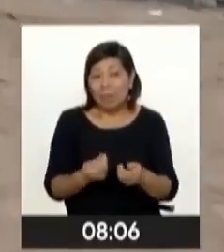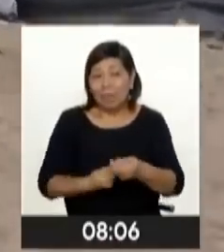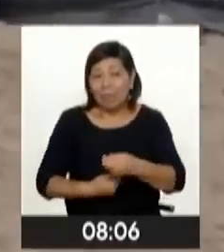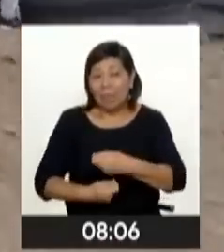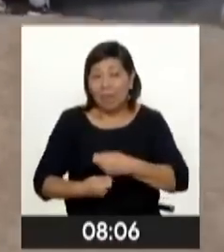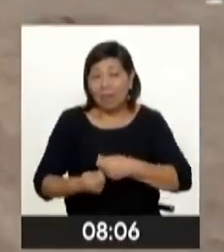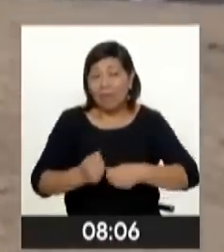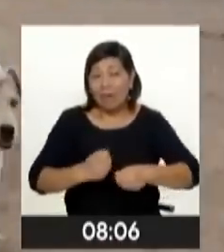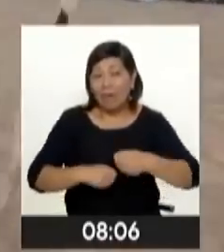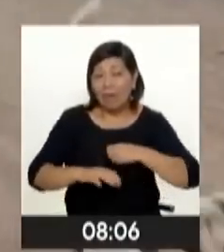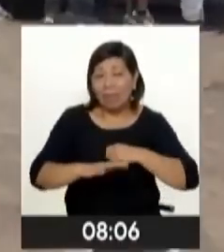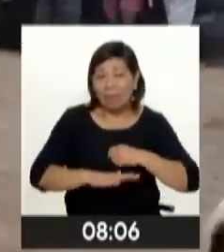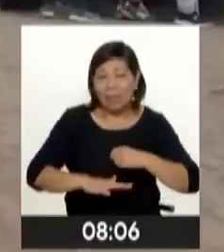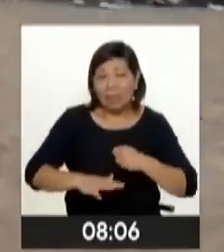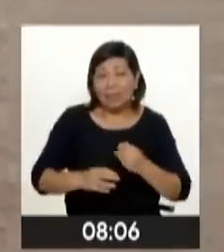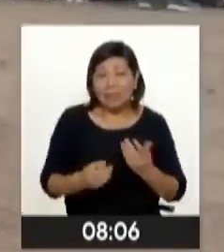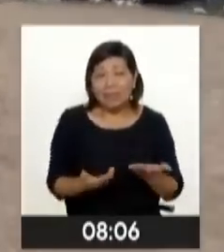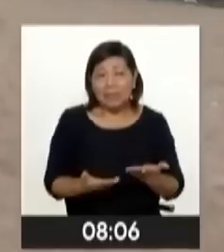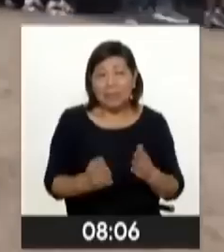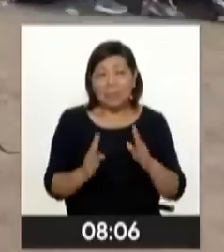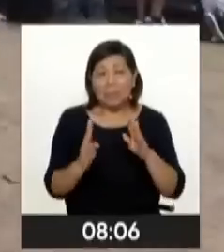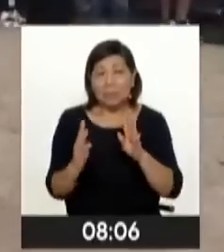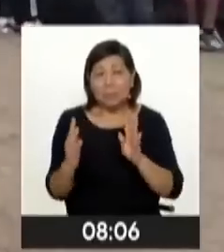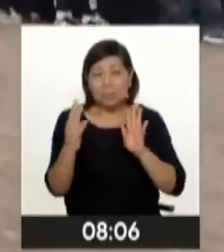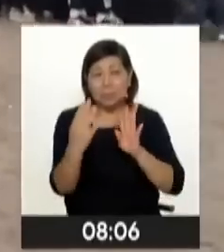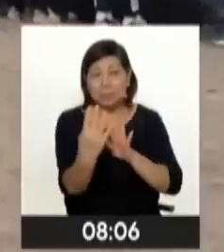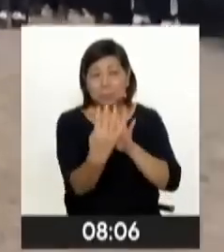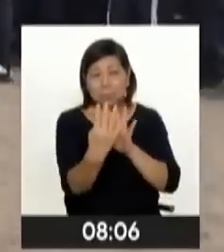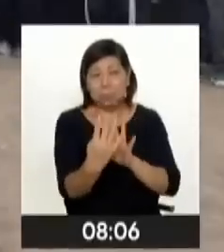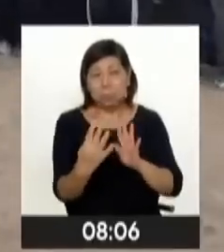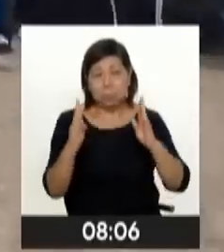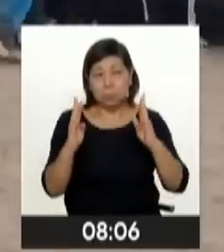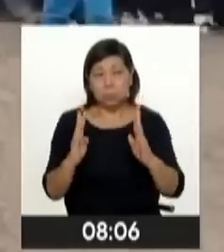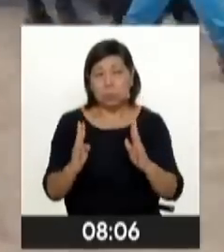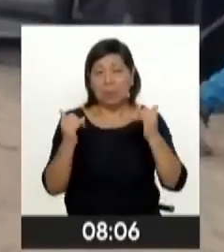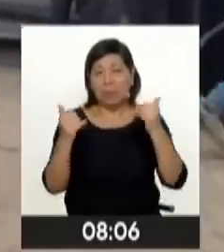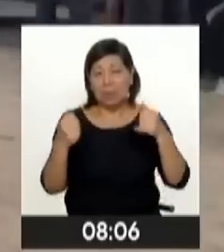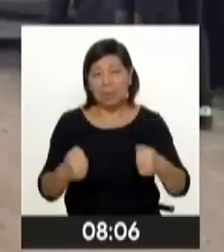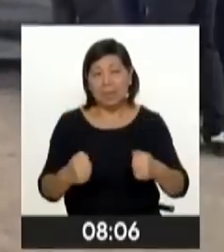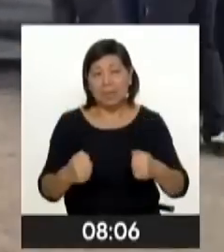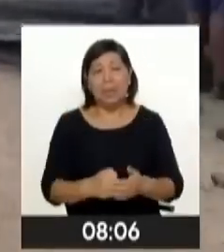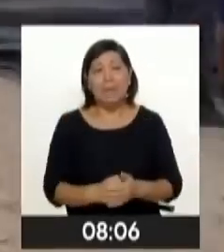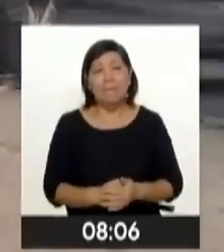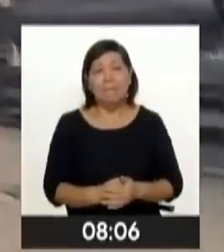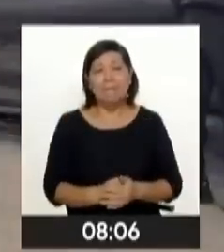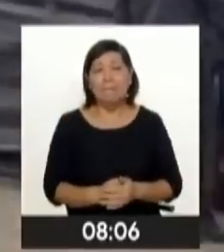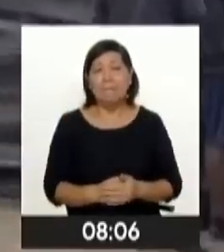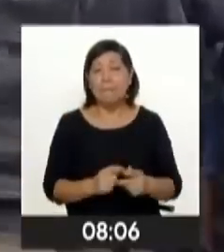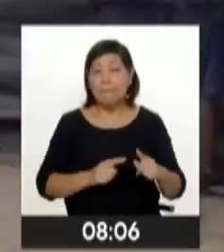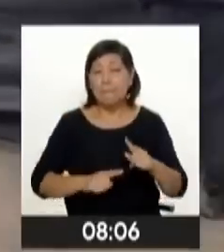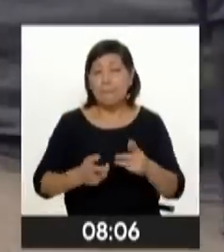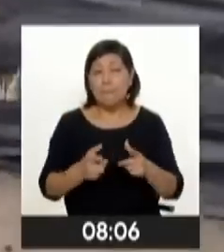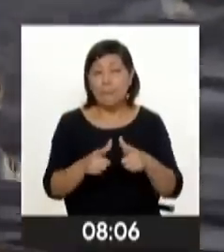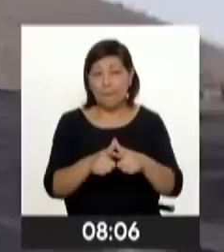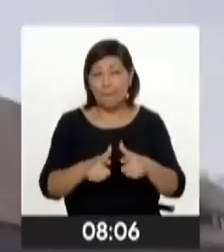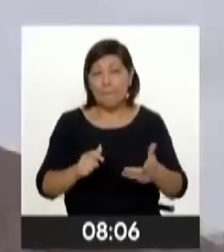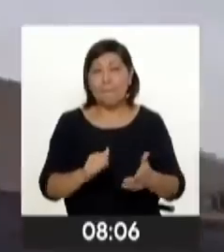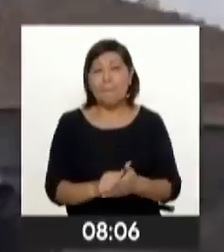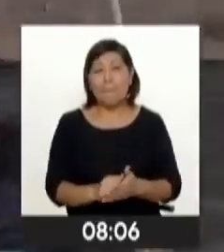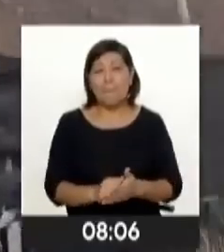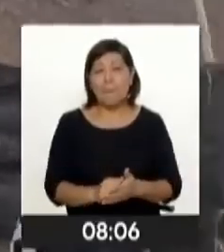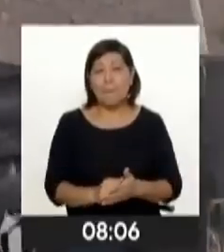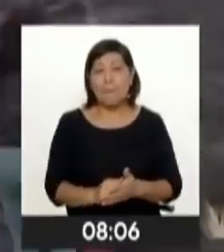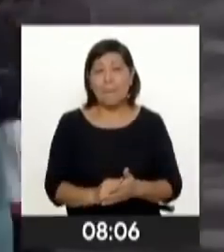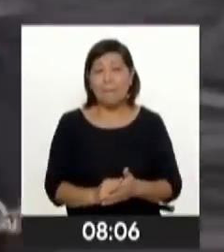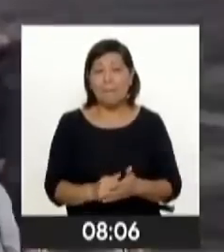tráfico de terrenos, ¿no? Porque vemos, por ejemplo, que son módulos que si bien no cierto, se han instalado en algunas zonas de